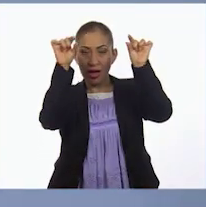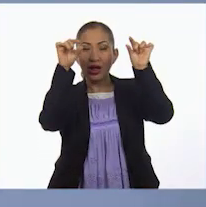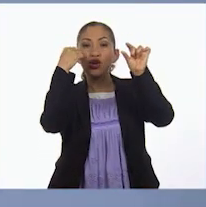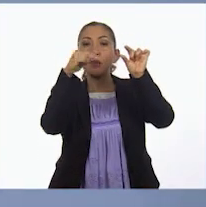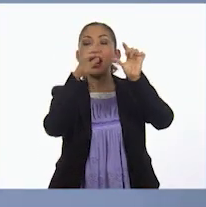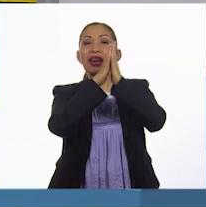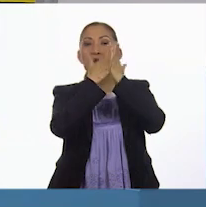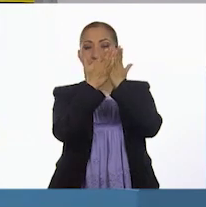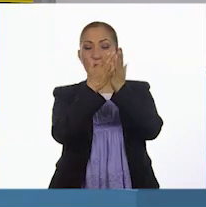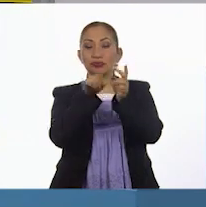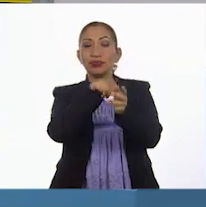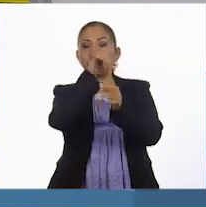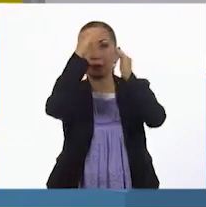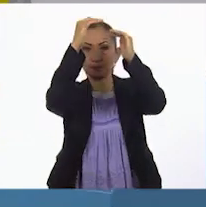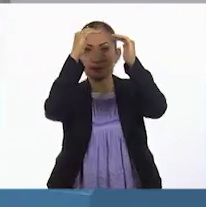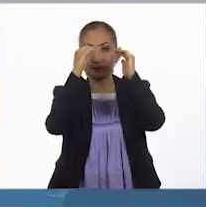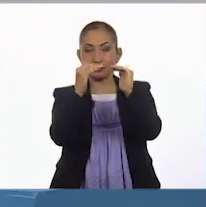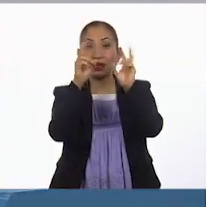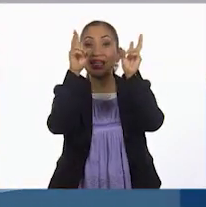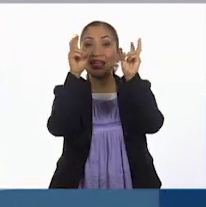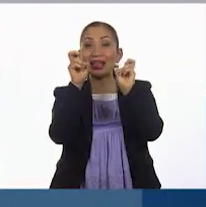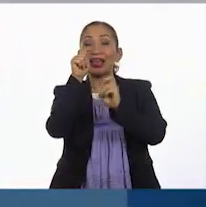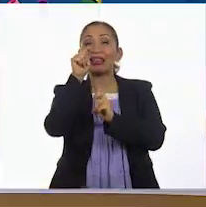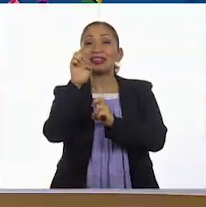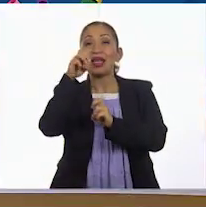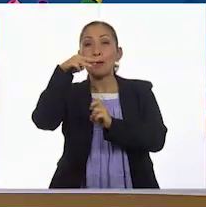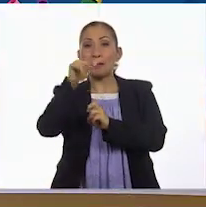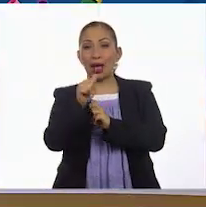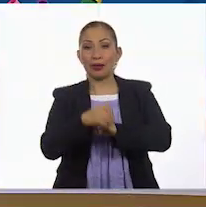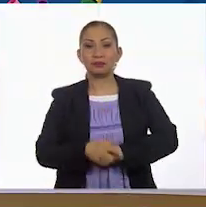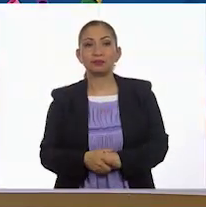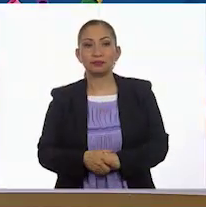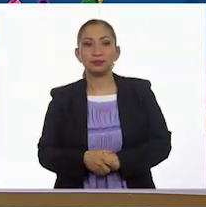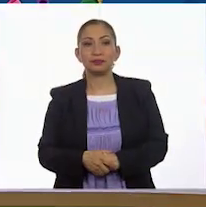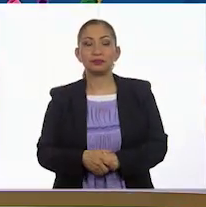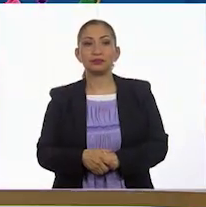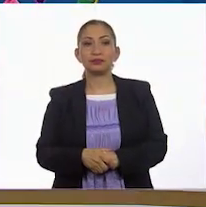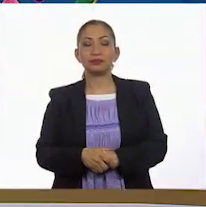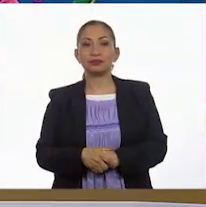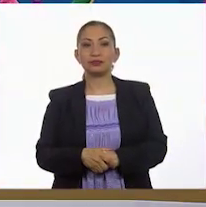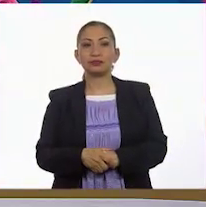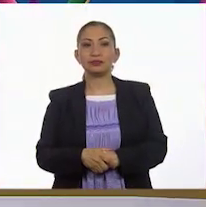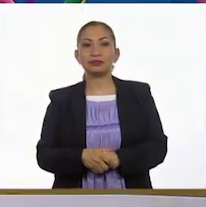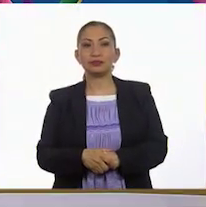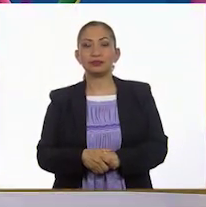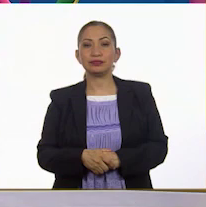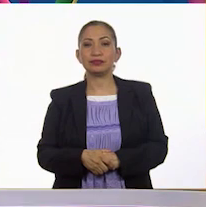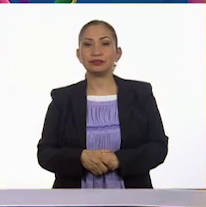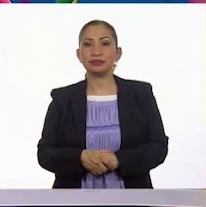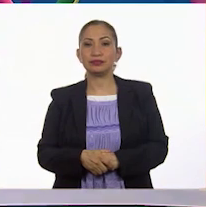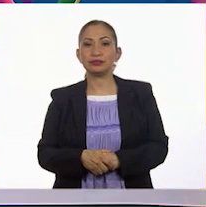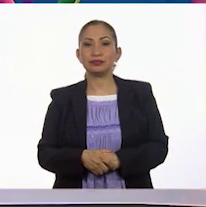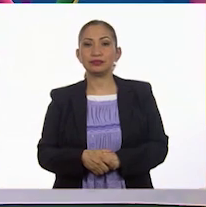tema. Vamos a colocar también el tema. Y